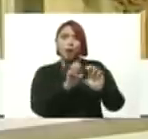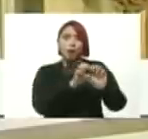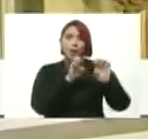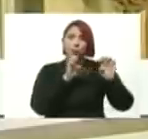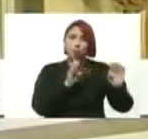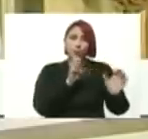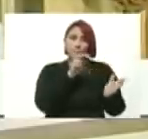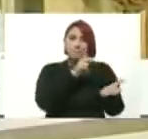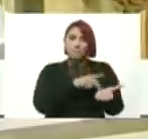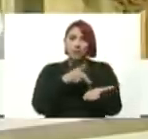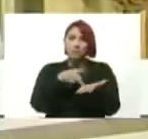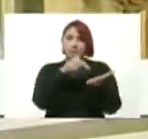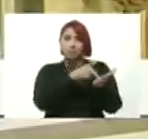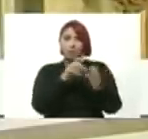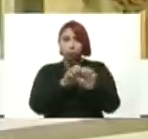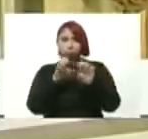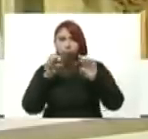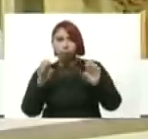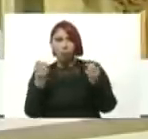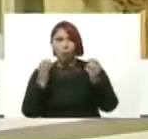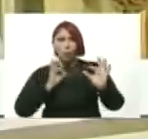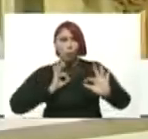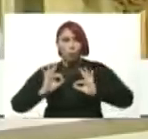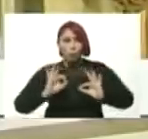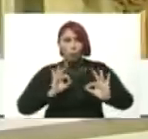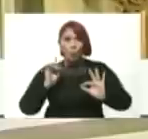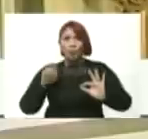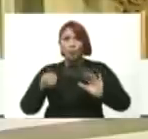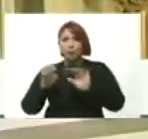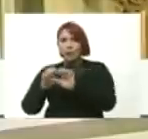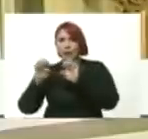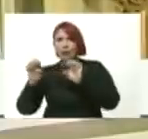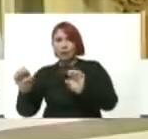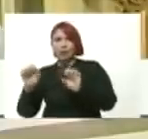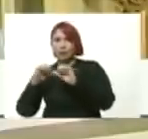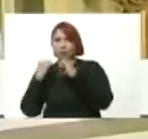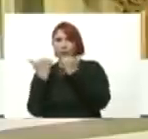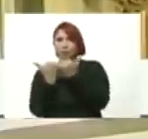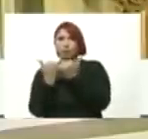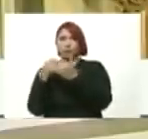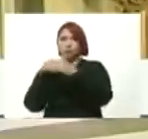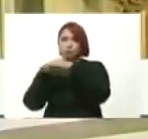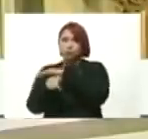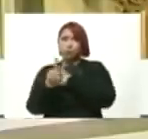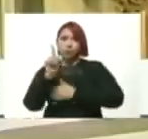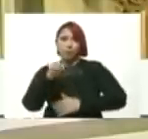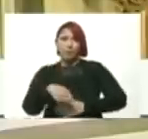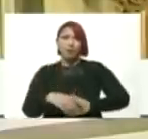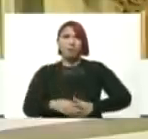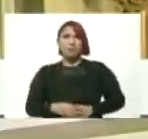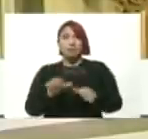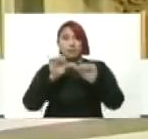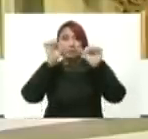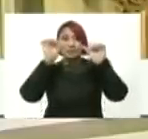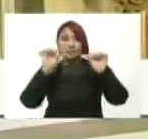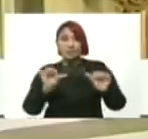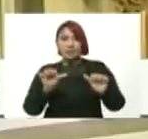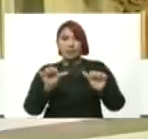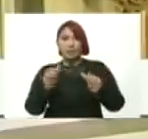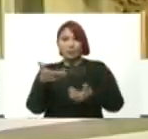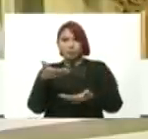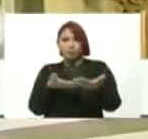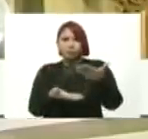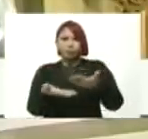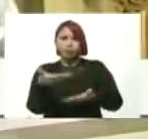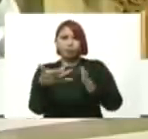presencial la educación práctica y la educación en aula en sistemas de interconexión